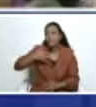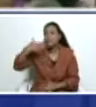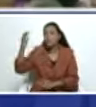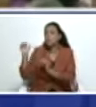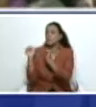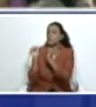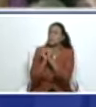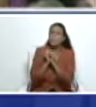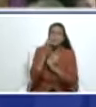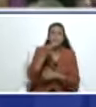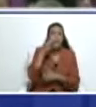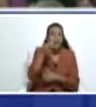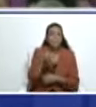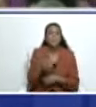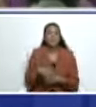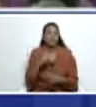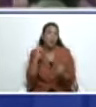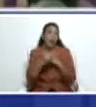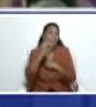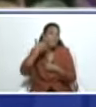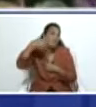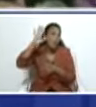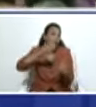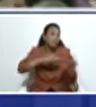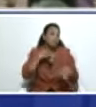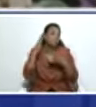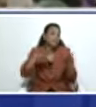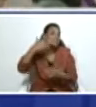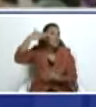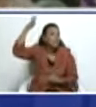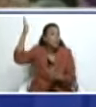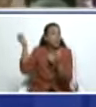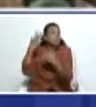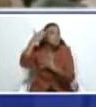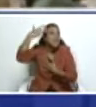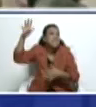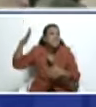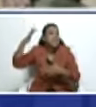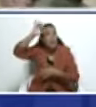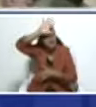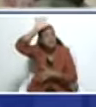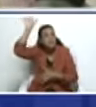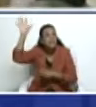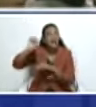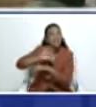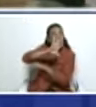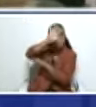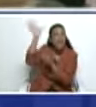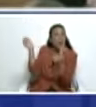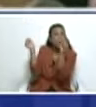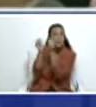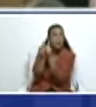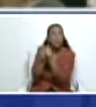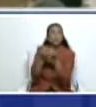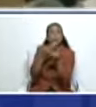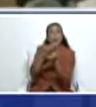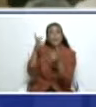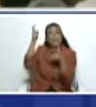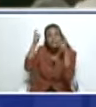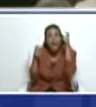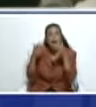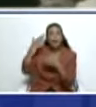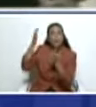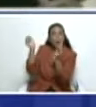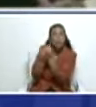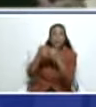Cam solo cambió de paisaje y me lo imagino al lado de Chávez, de Aristóbulo, de Darío Viva. Me los imagino